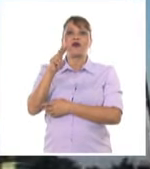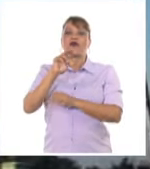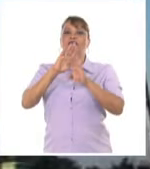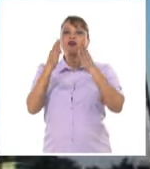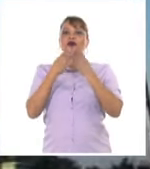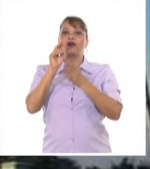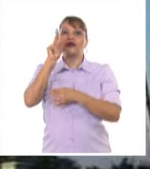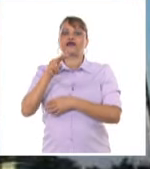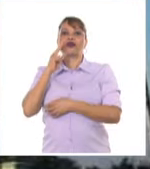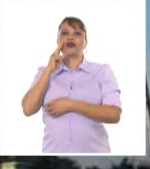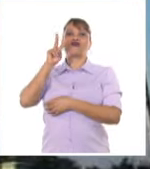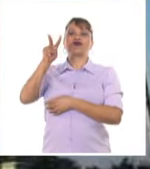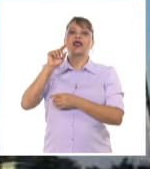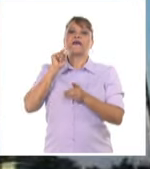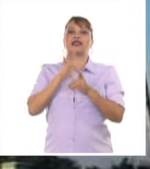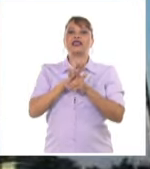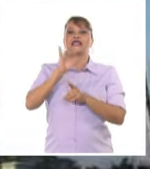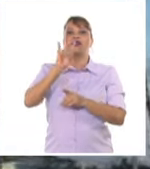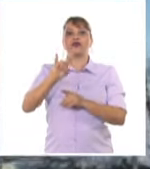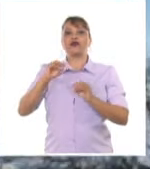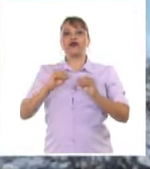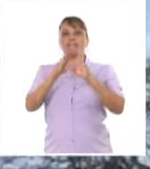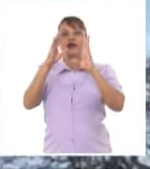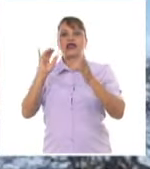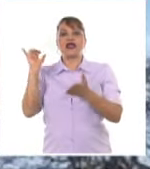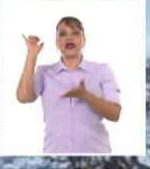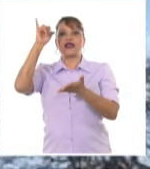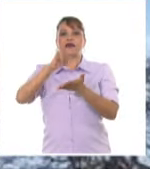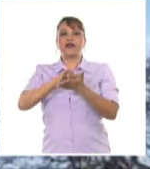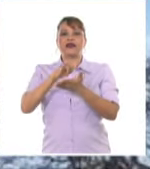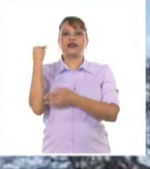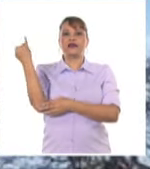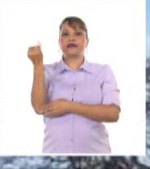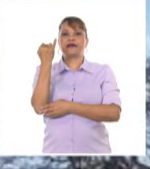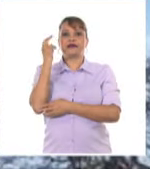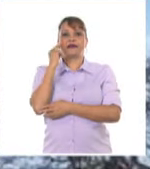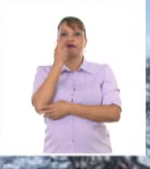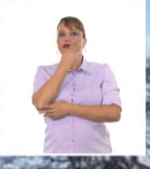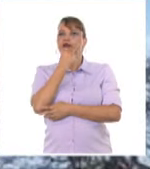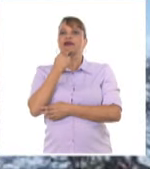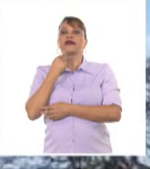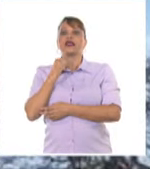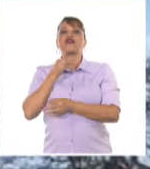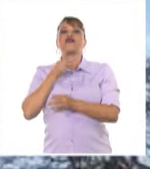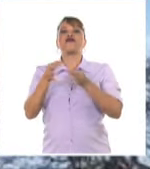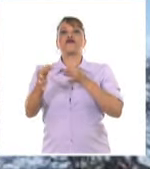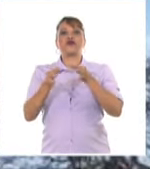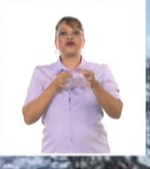sociales. Desde las 9 de la mañana del Aeropuerto Internacional José Martí ha estado funcionando con total normalidad.